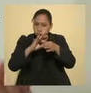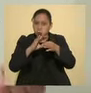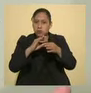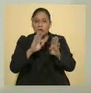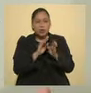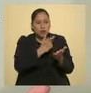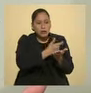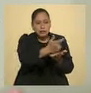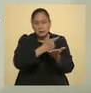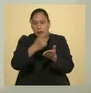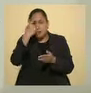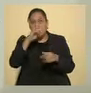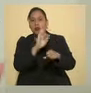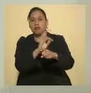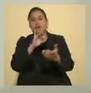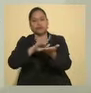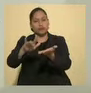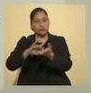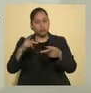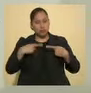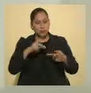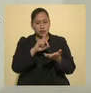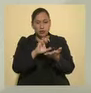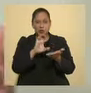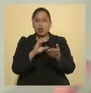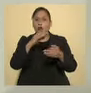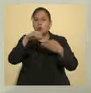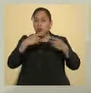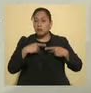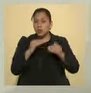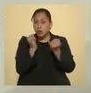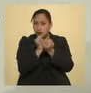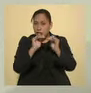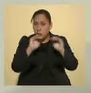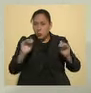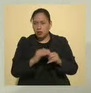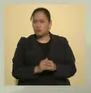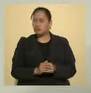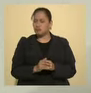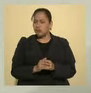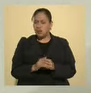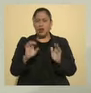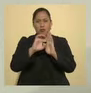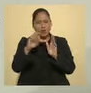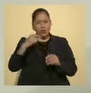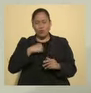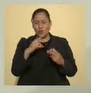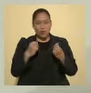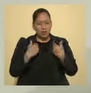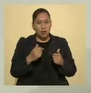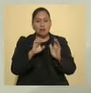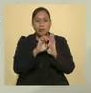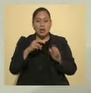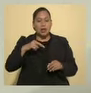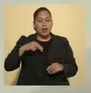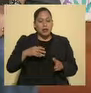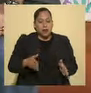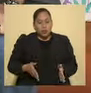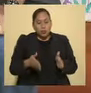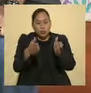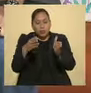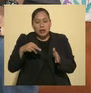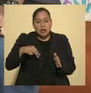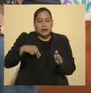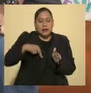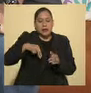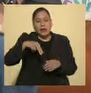que sea incluyente, donde todas y todos vivamos. Oye, pero por supuesto, si a mí a veces me cuesta trabajo caminar en una acera, en una